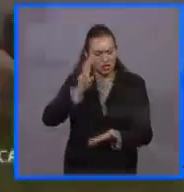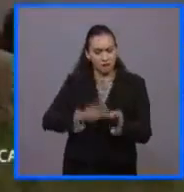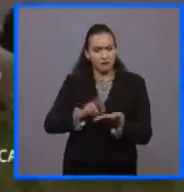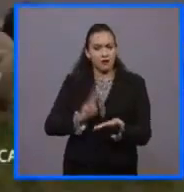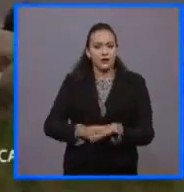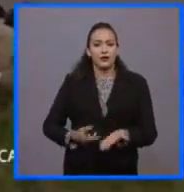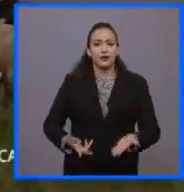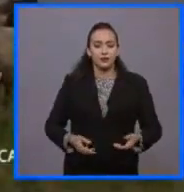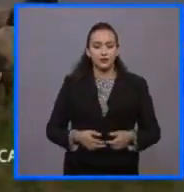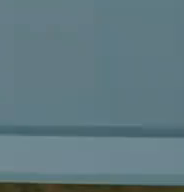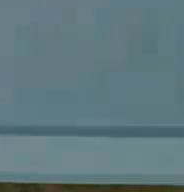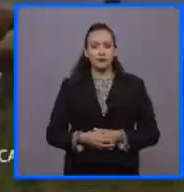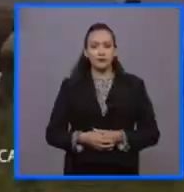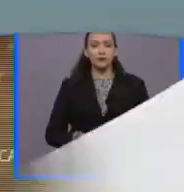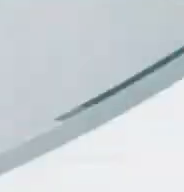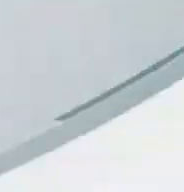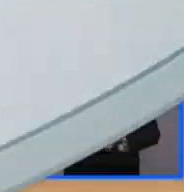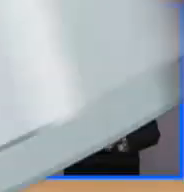territorios.